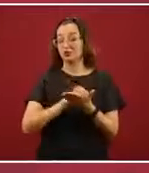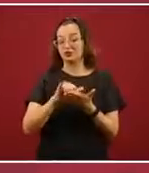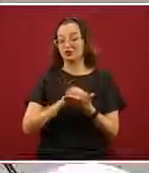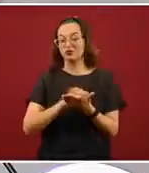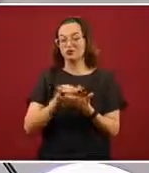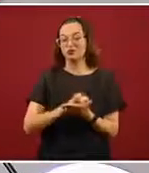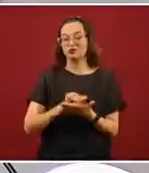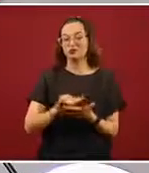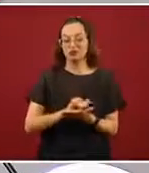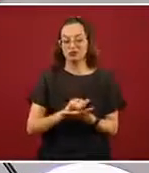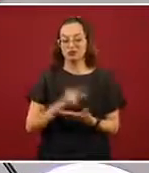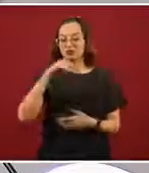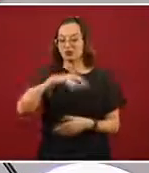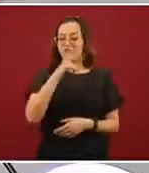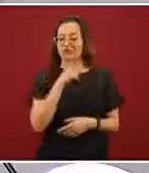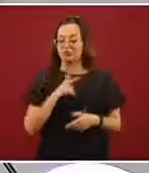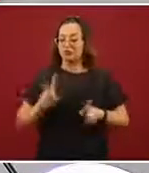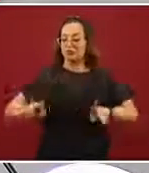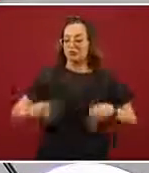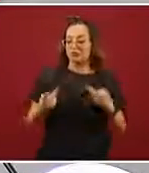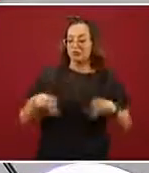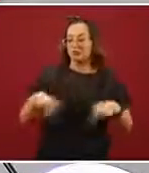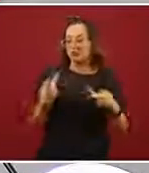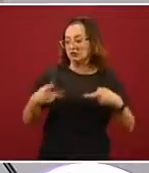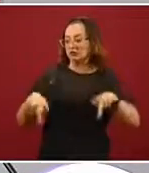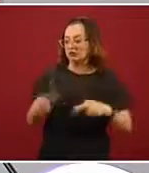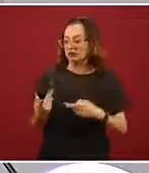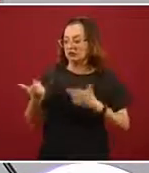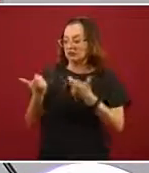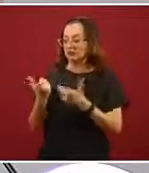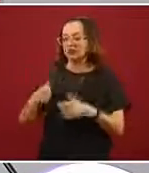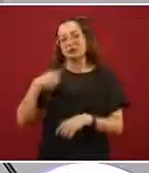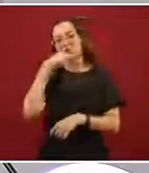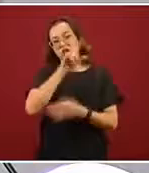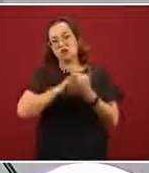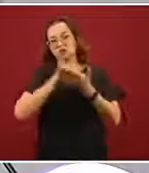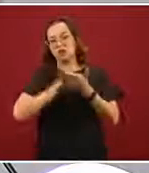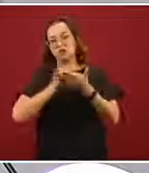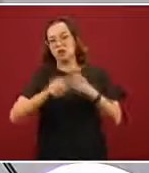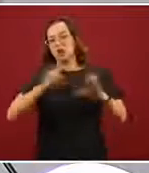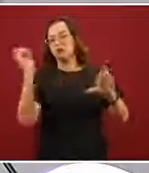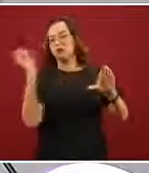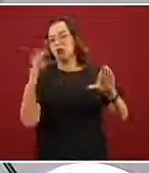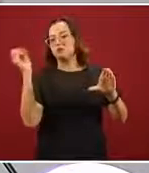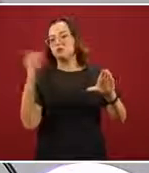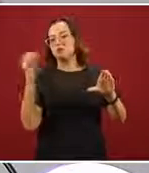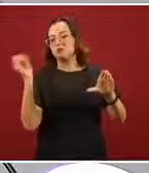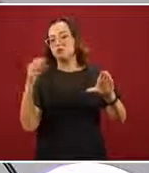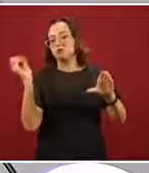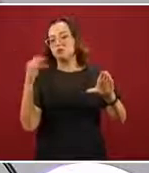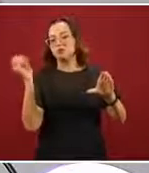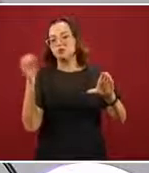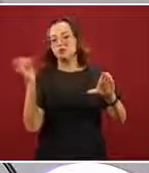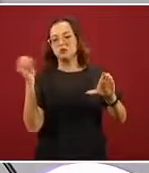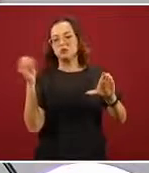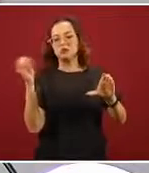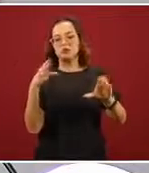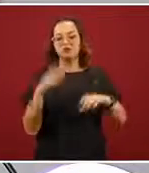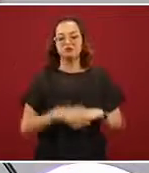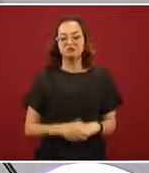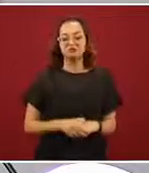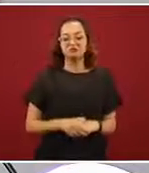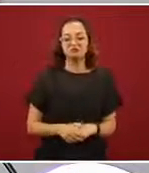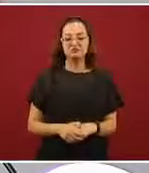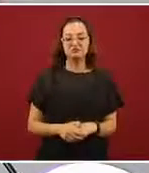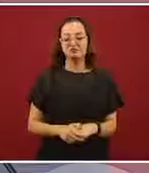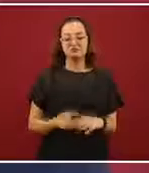y todo lo que vendíamos de petróleo iba a esa cuenta y no lo podía tocar ese dinero el gobierno de